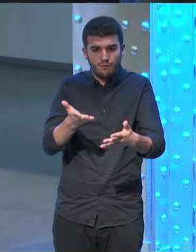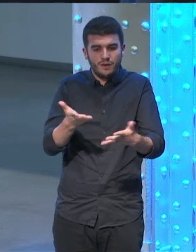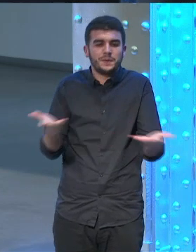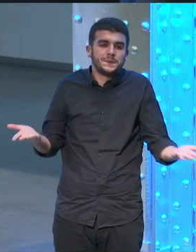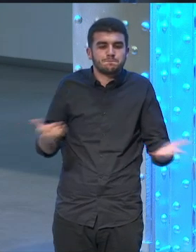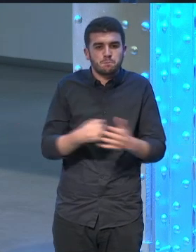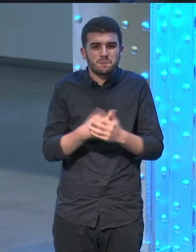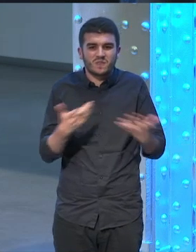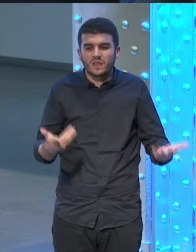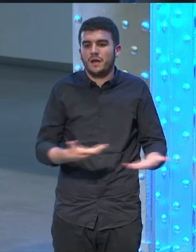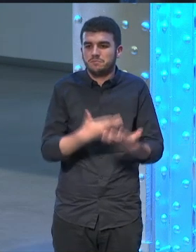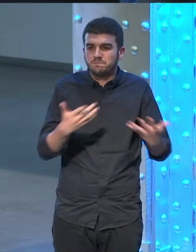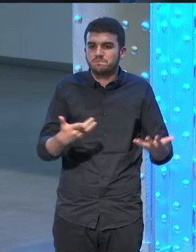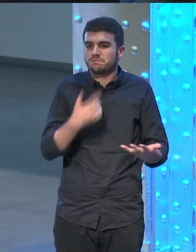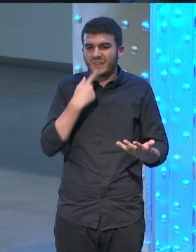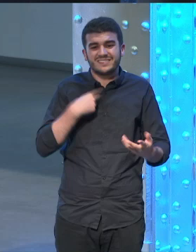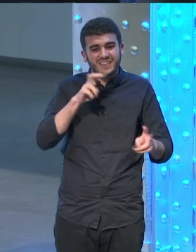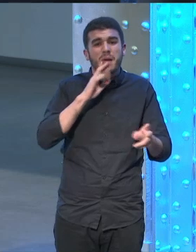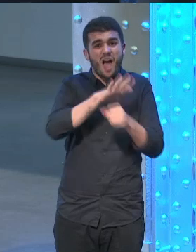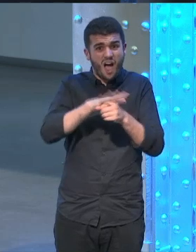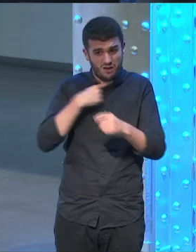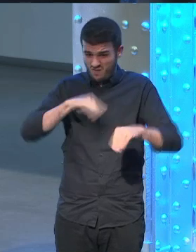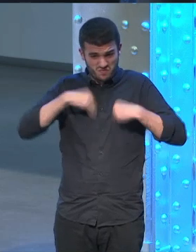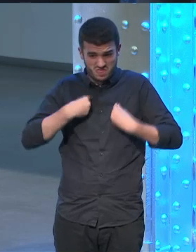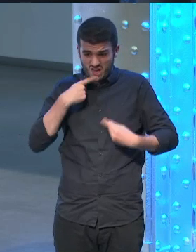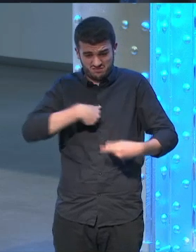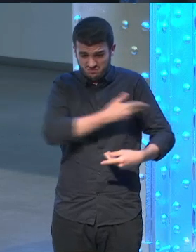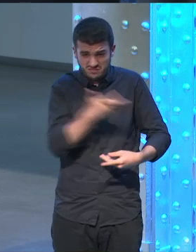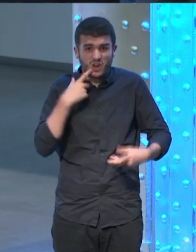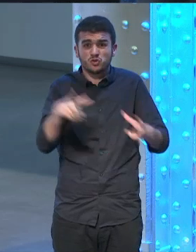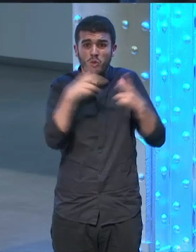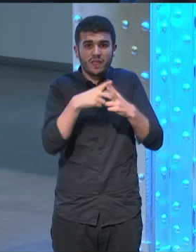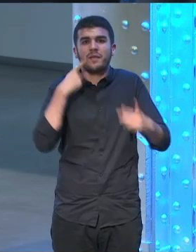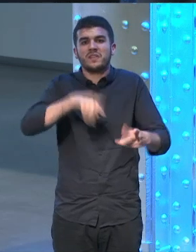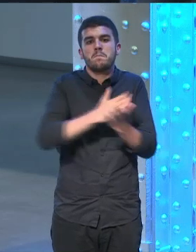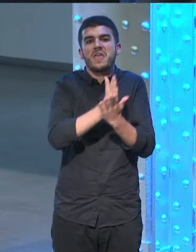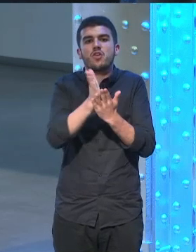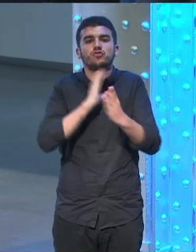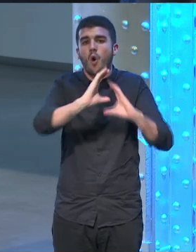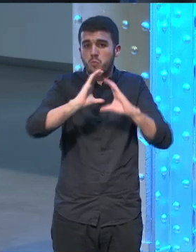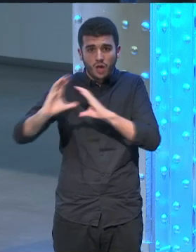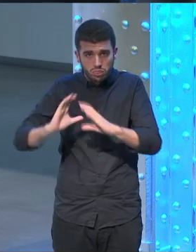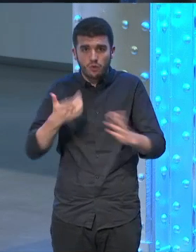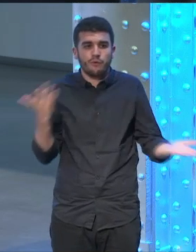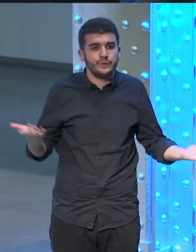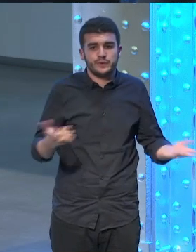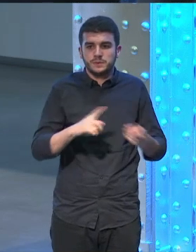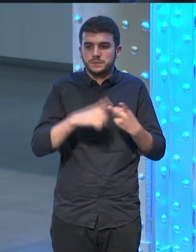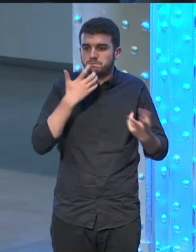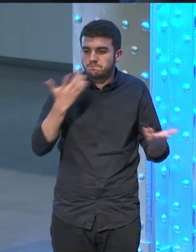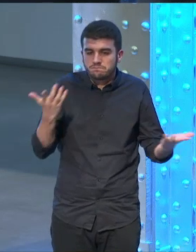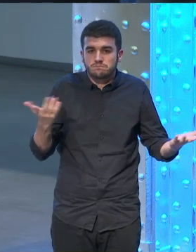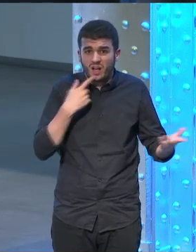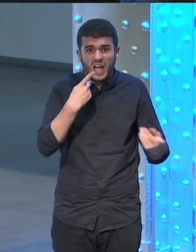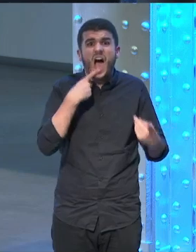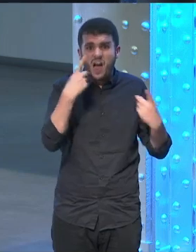continuamente en diferentes aspectos de nuestra vida y de nuestra sociedad. Los medios de comunicación también, que también